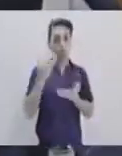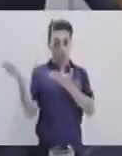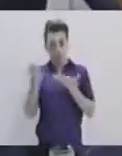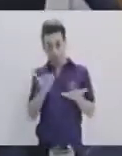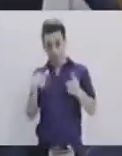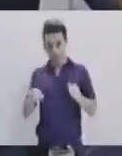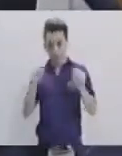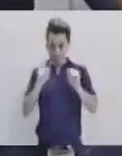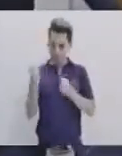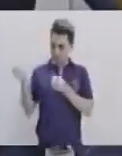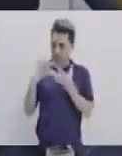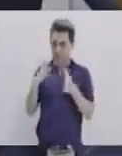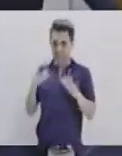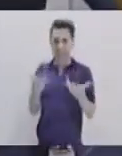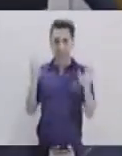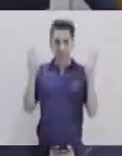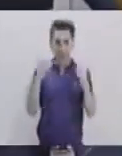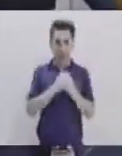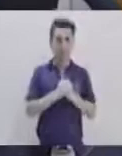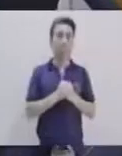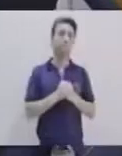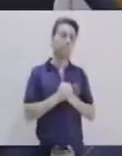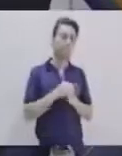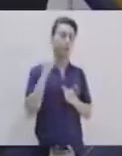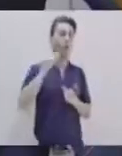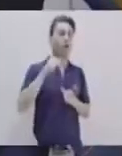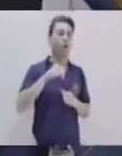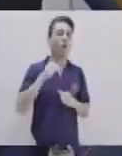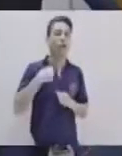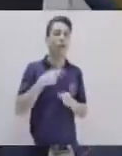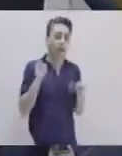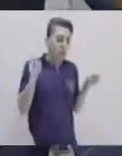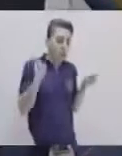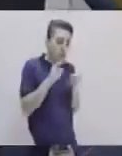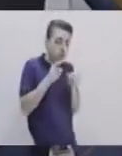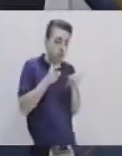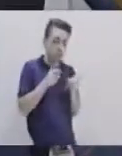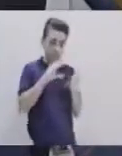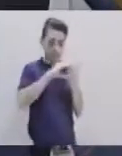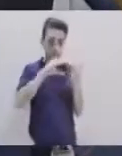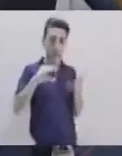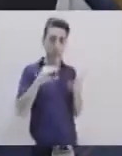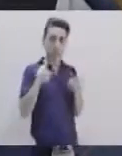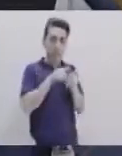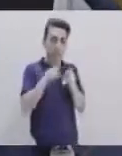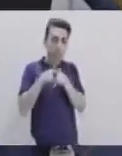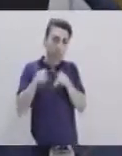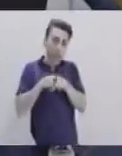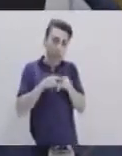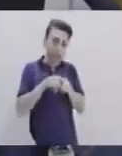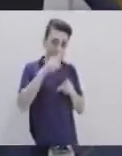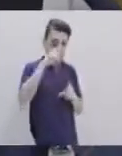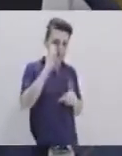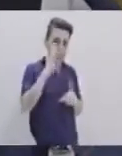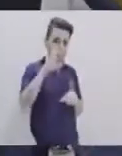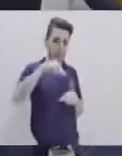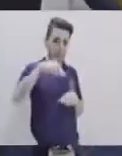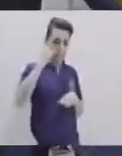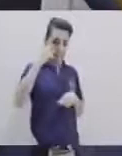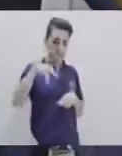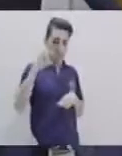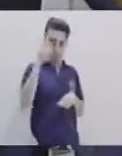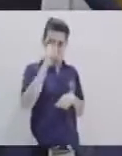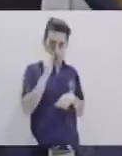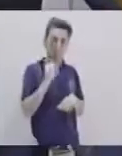gusto tenerla aquí. Cuéntenos, ¿qué vamos a platicar hoy? Vamos a reducir términos semejantes, pero vamos a recordar